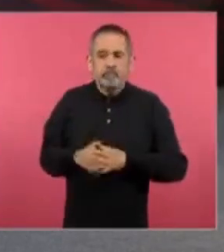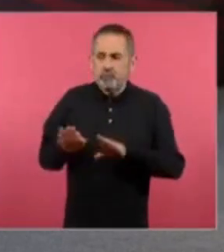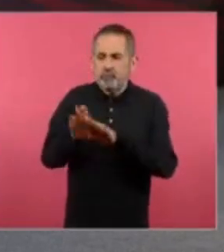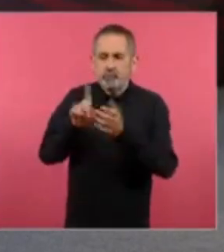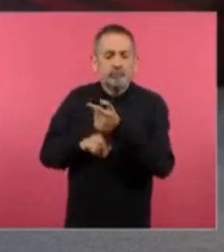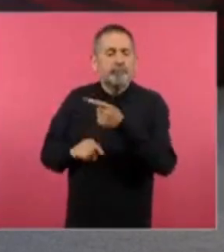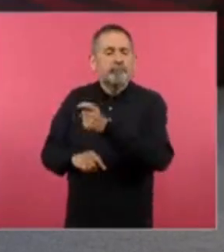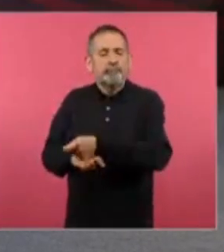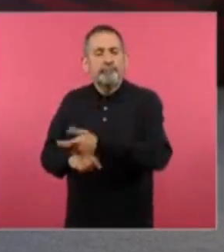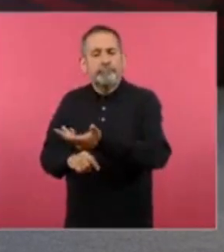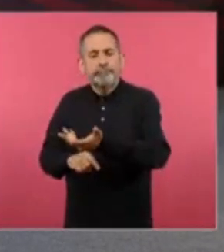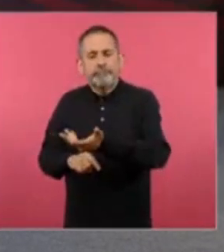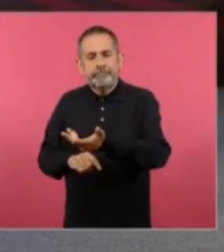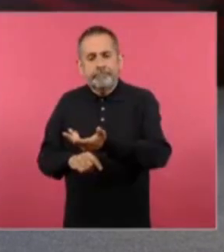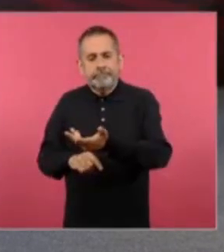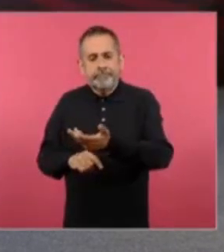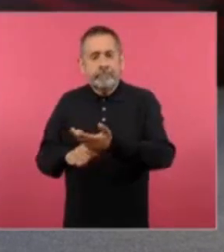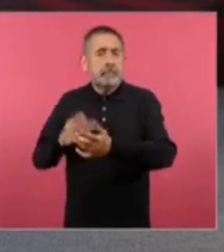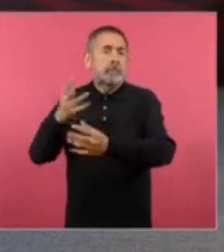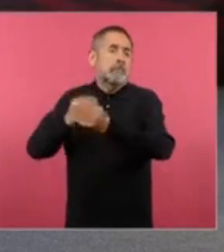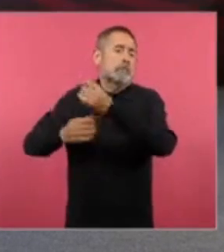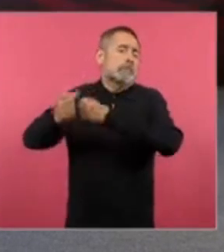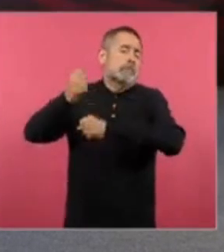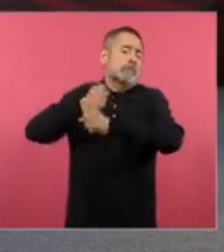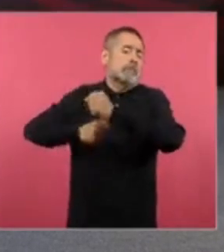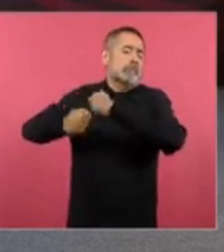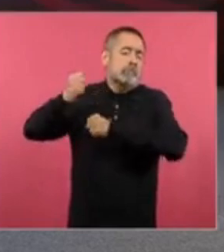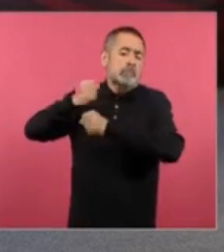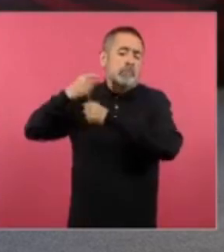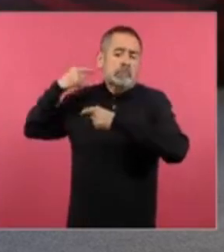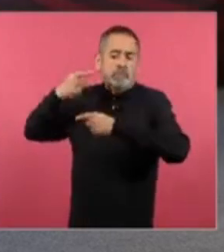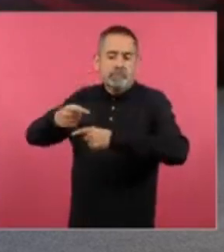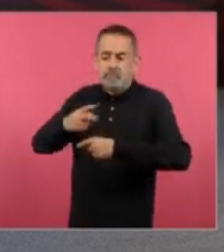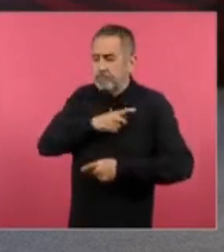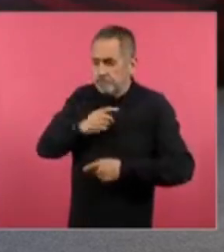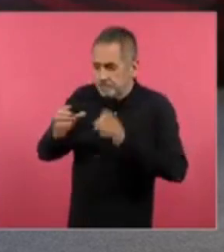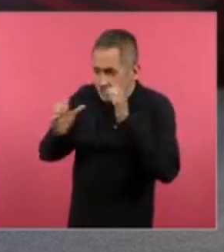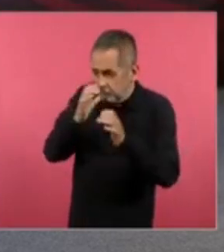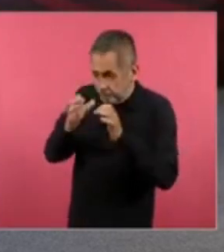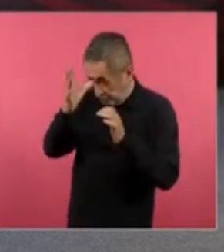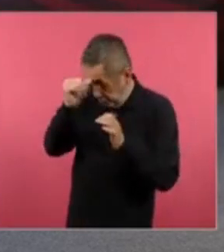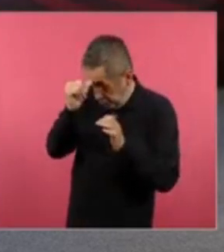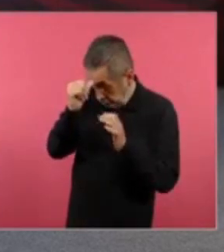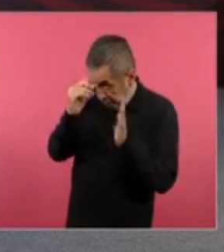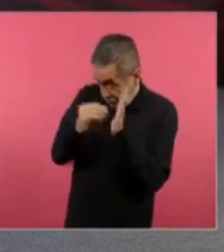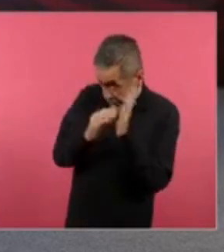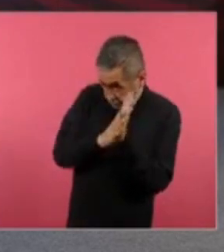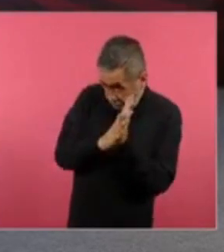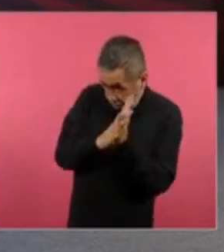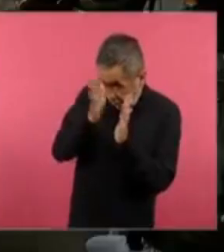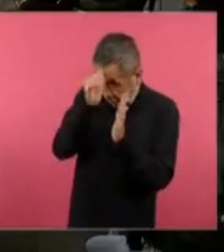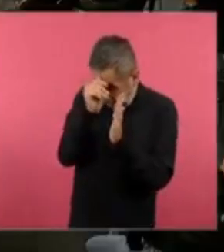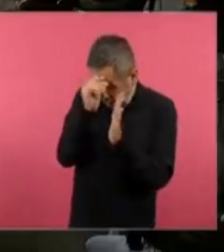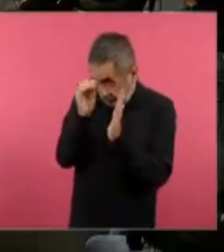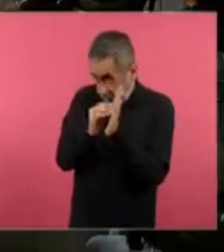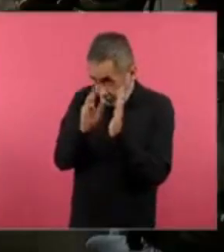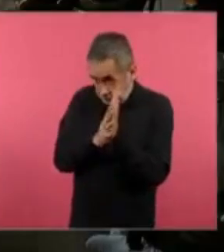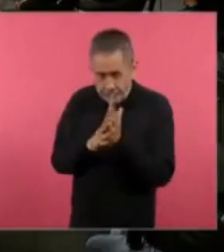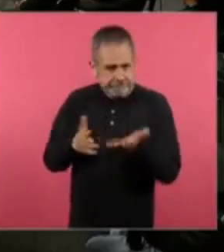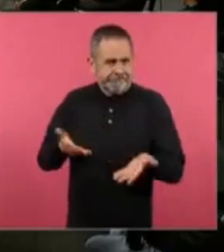desde todas las épocas hemos tenido que generar convencionalismos. Aquí hay un montón